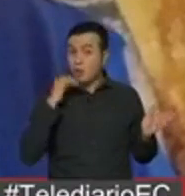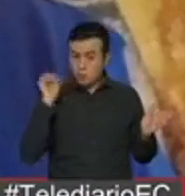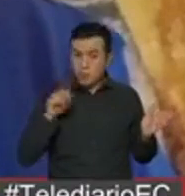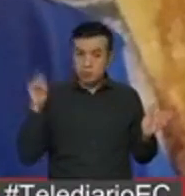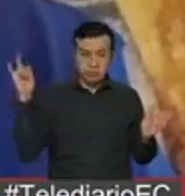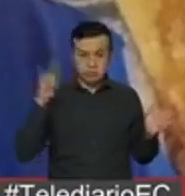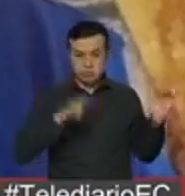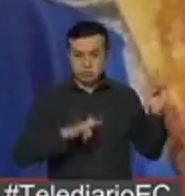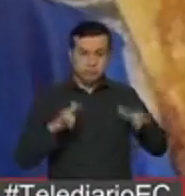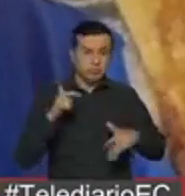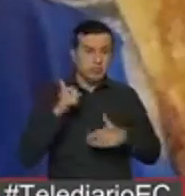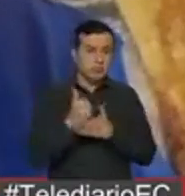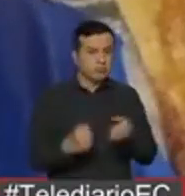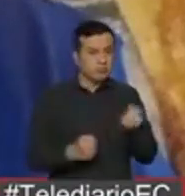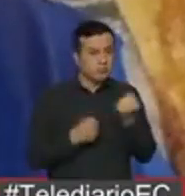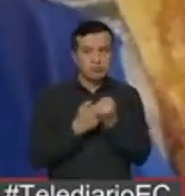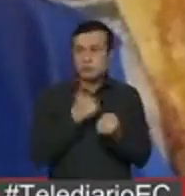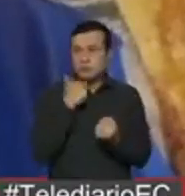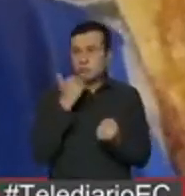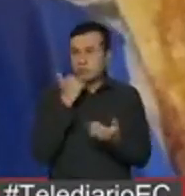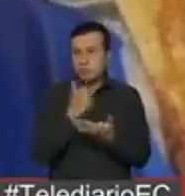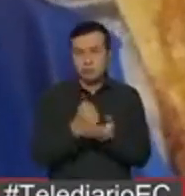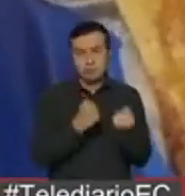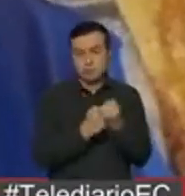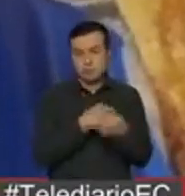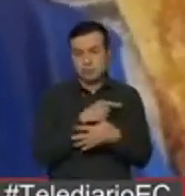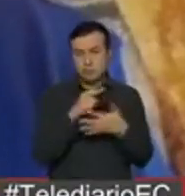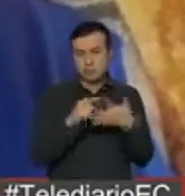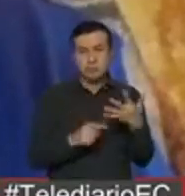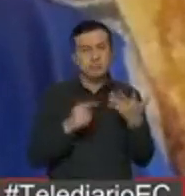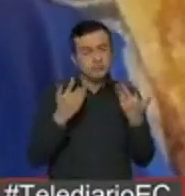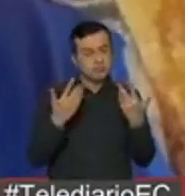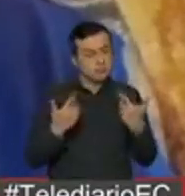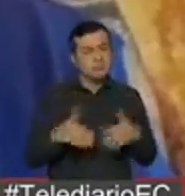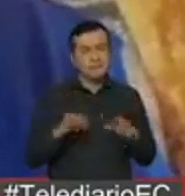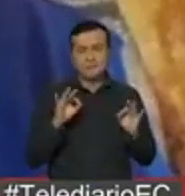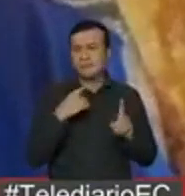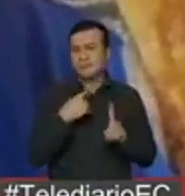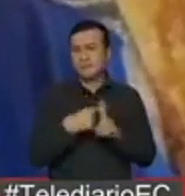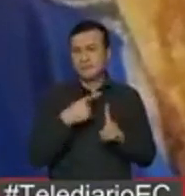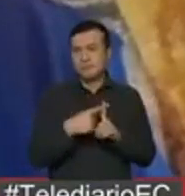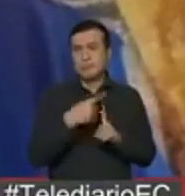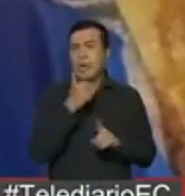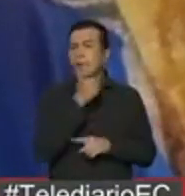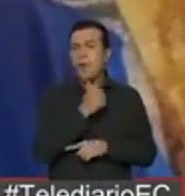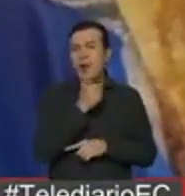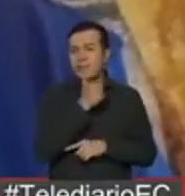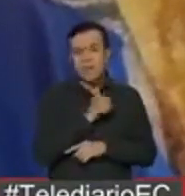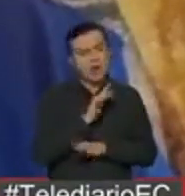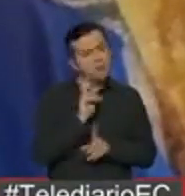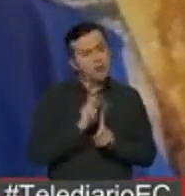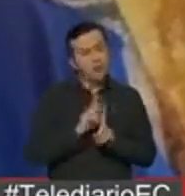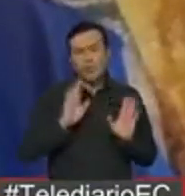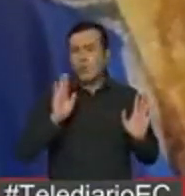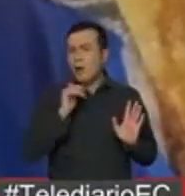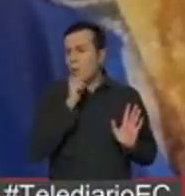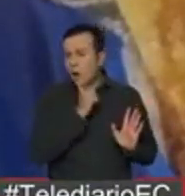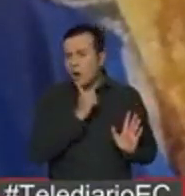humanitario, de ayuda, de apoyo, etcétera. Entonces, bien, sobrevivencia es la palabra que